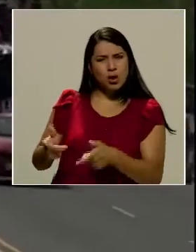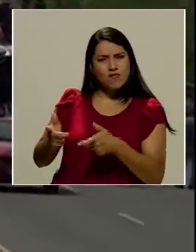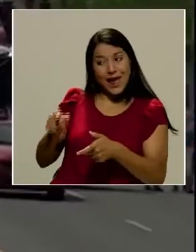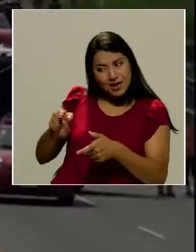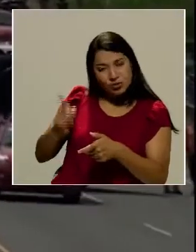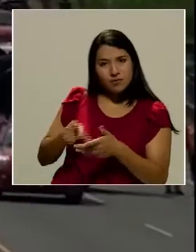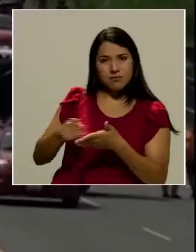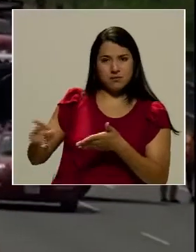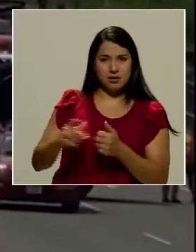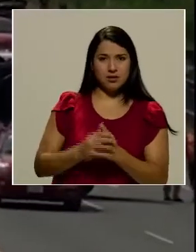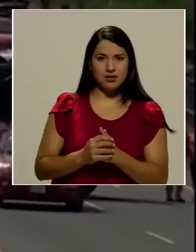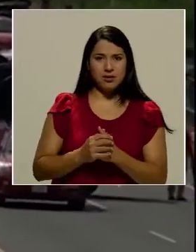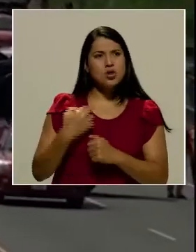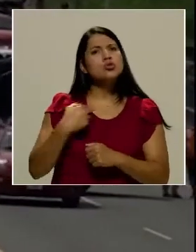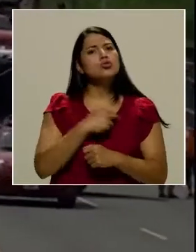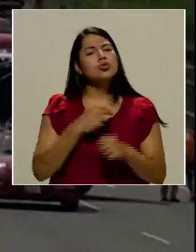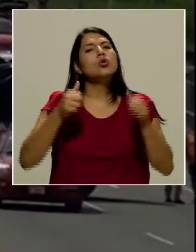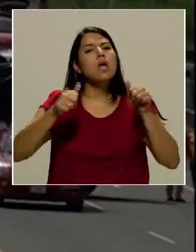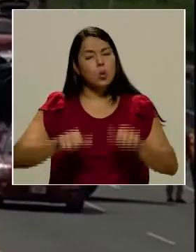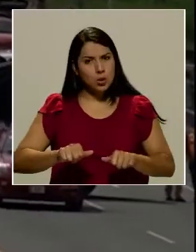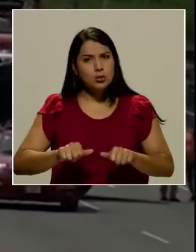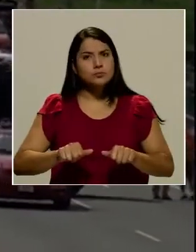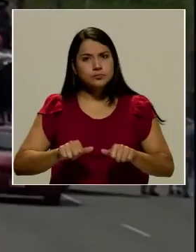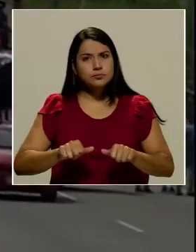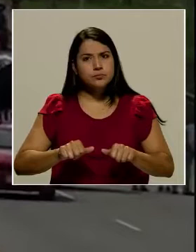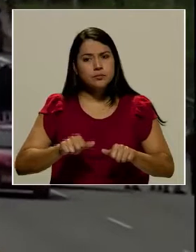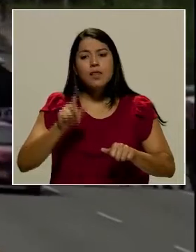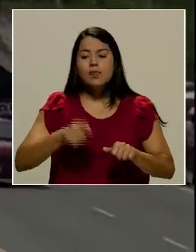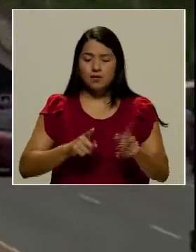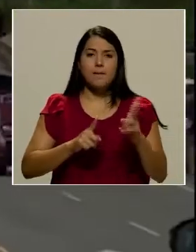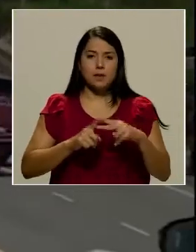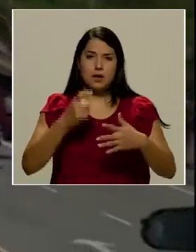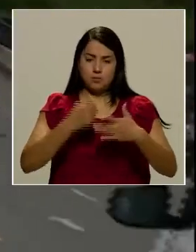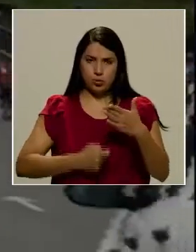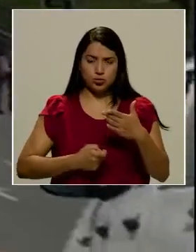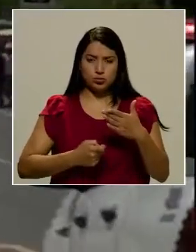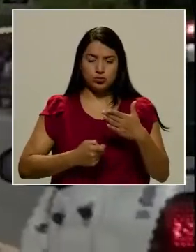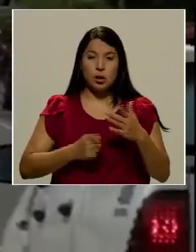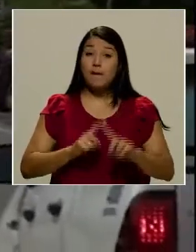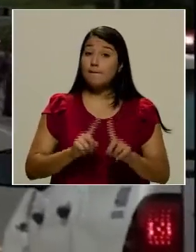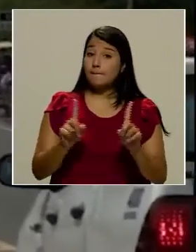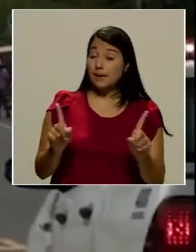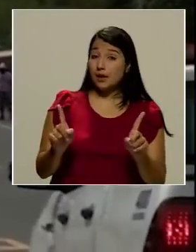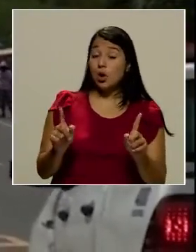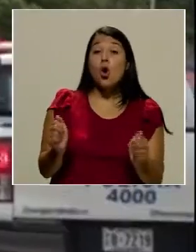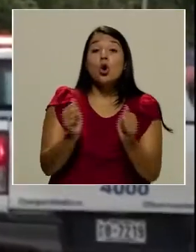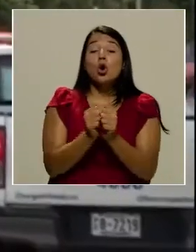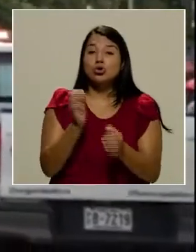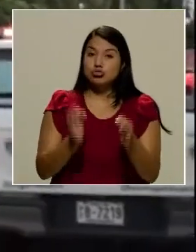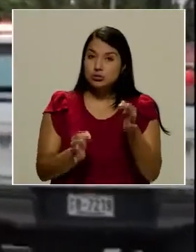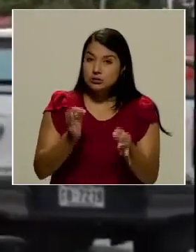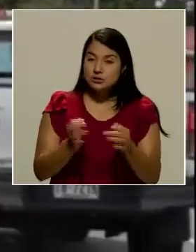pagar. Nosotros estamos de acuerdo que tiene que haber impuestos, pero con justicia.